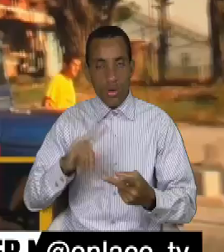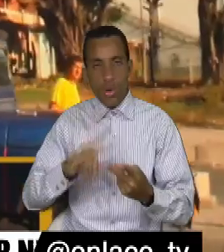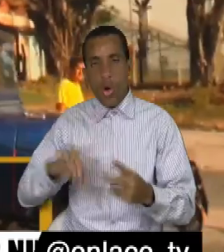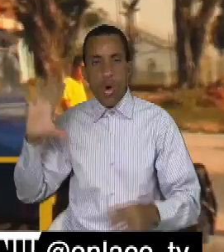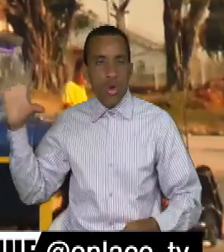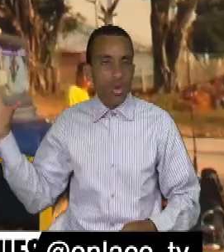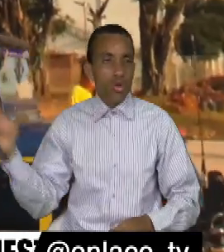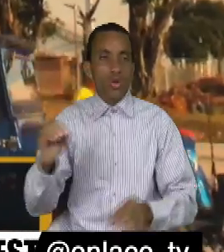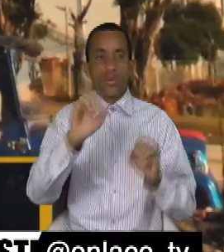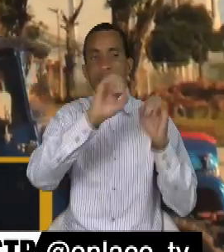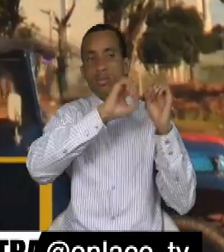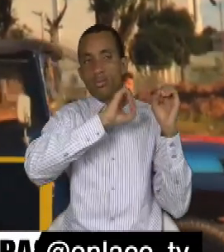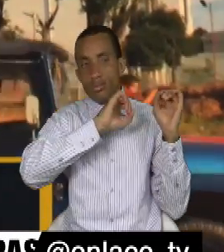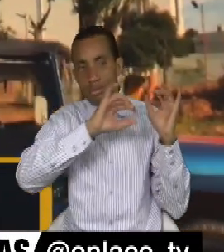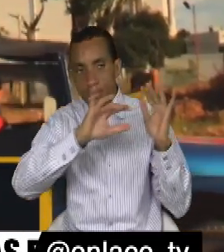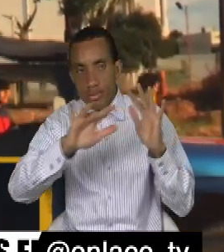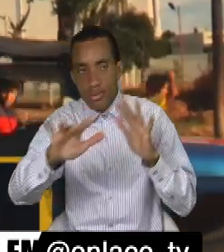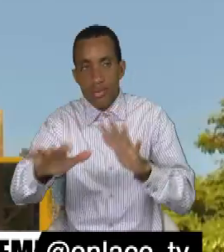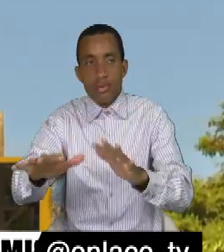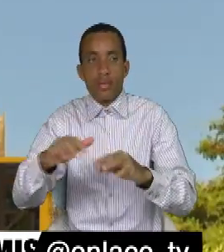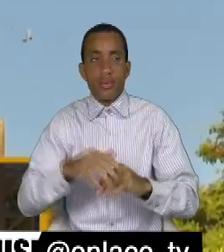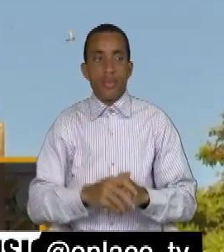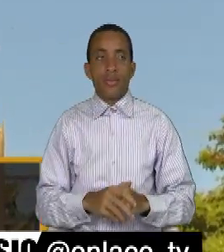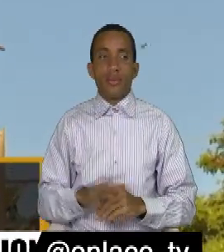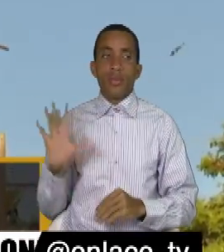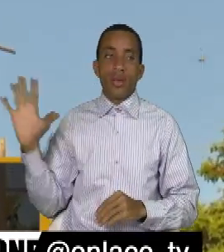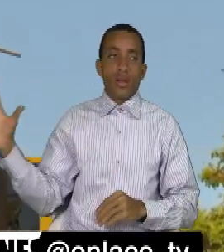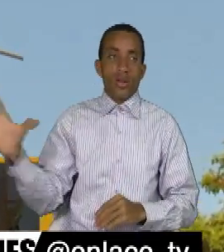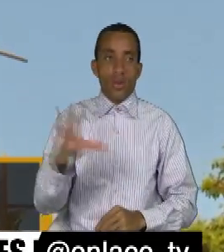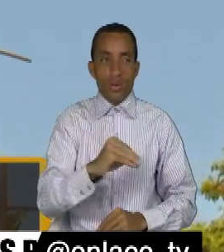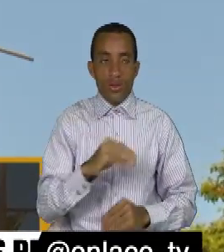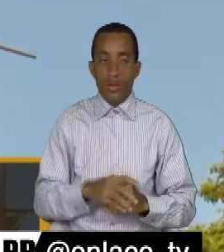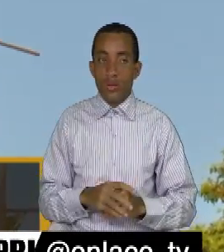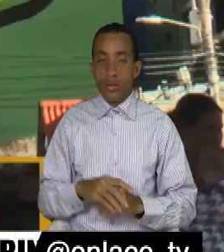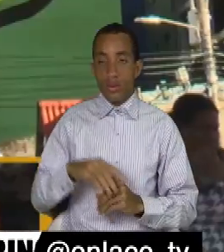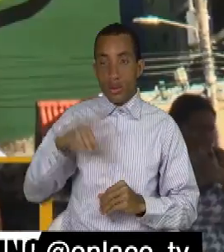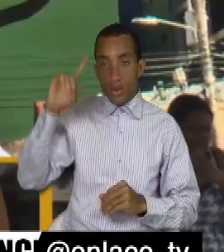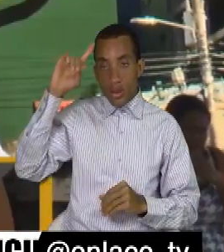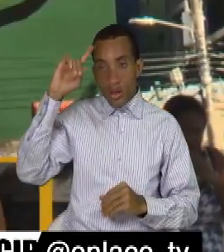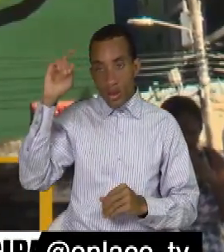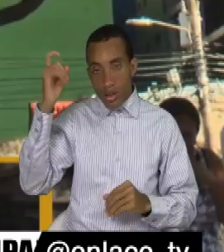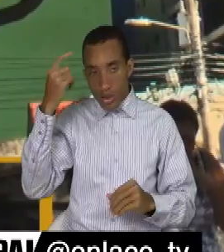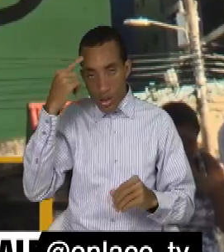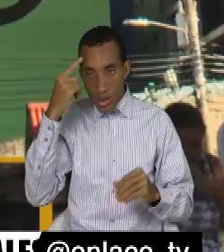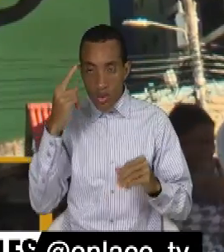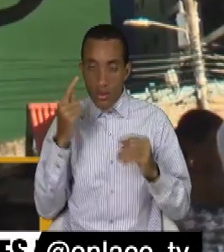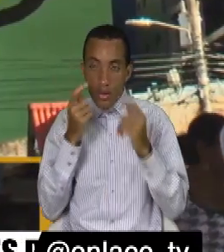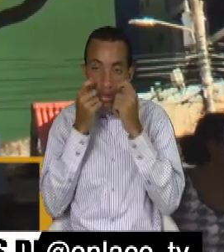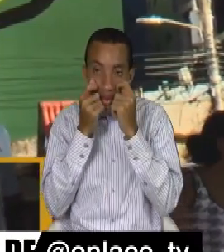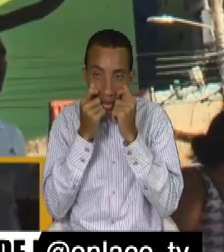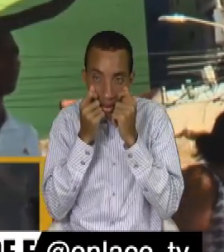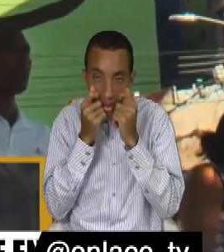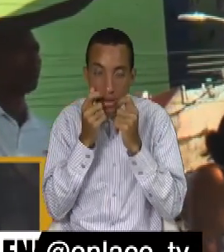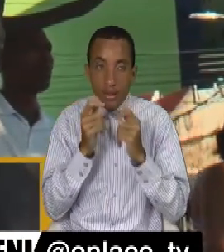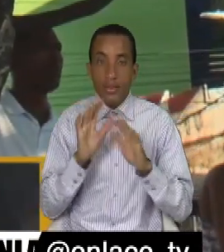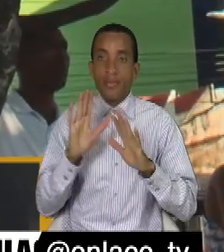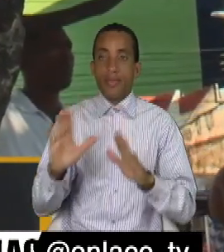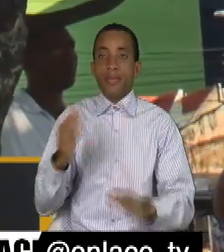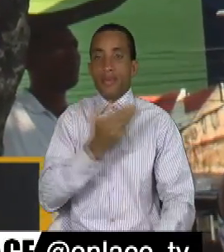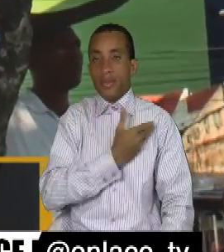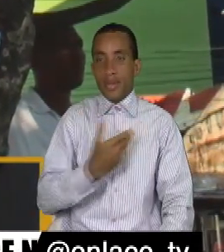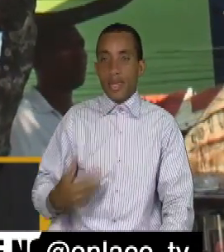tenía un llamado o inconformidad con el mandatario de Colombia, Juan Manuel Santos. Y yo sí creo que el presidente se ha